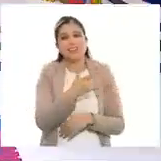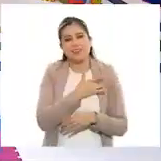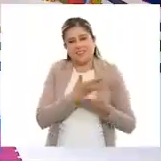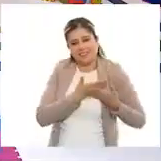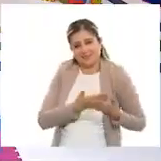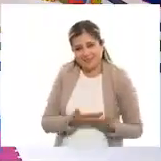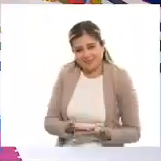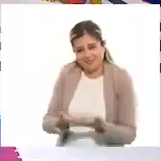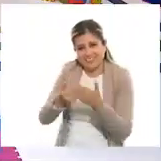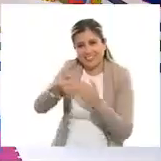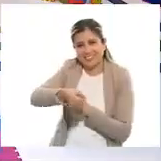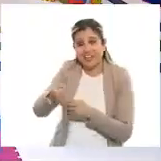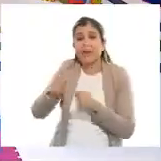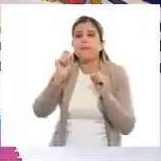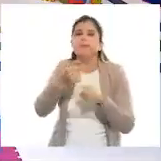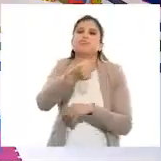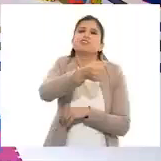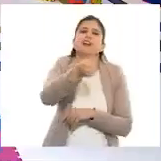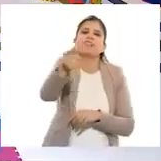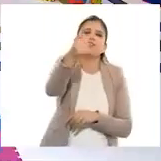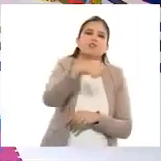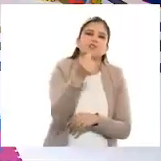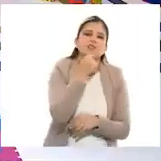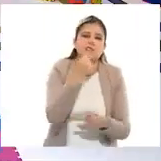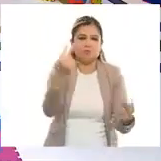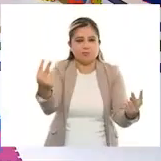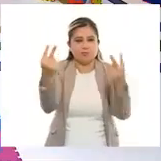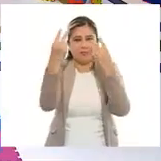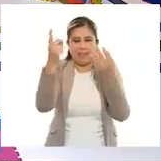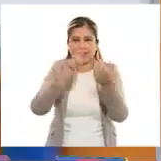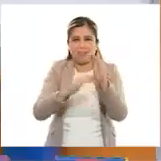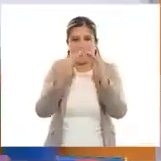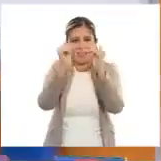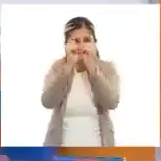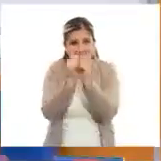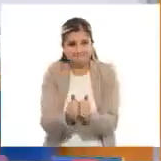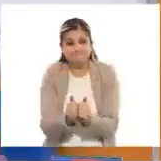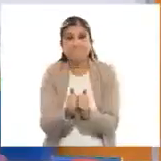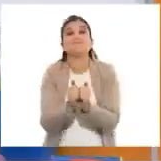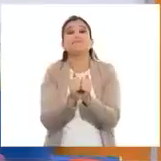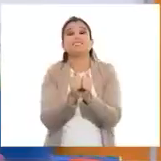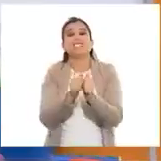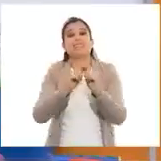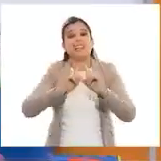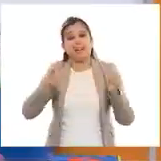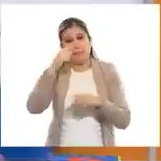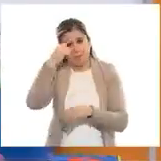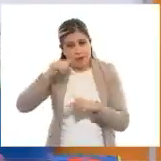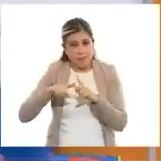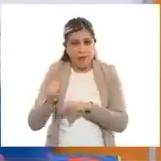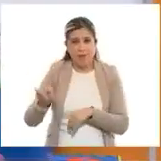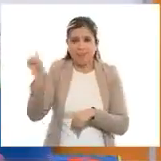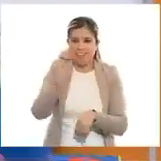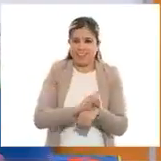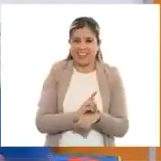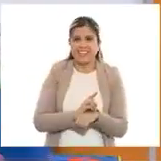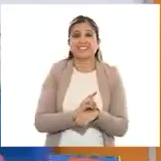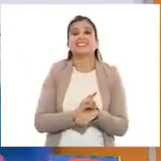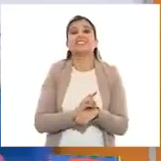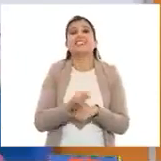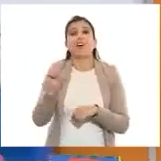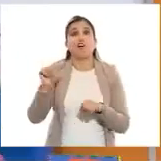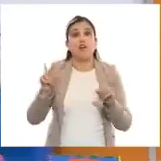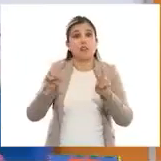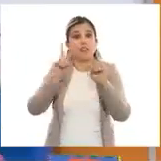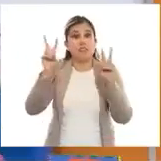vamos a saludar a todas las niñas y los niños que nos están viendo desde casa y que están listos para empezar su sesión del día de hoy. Dijiste que el tema